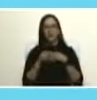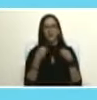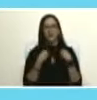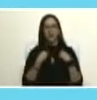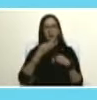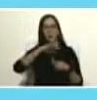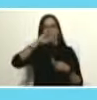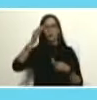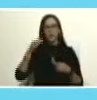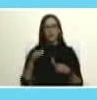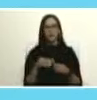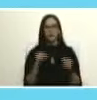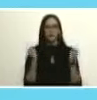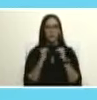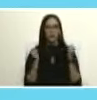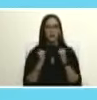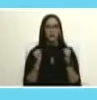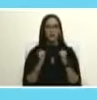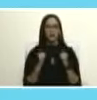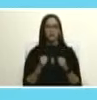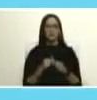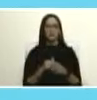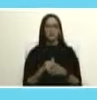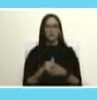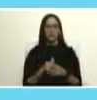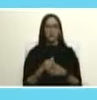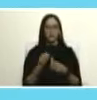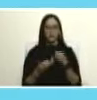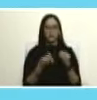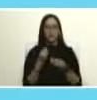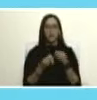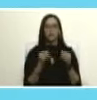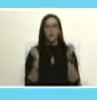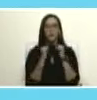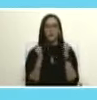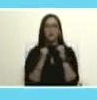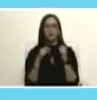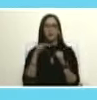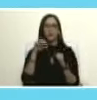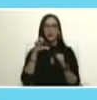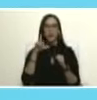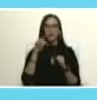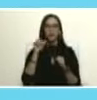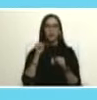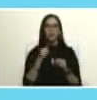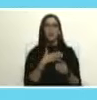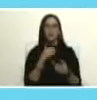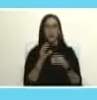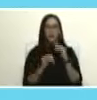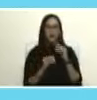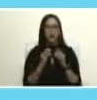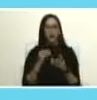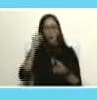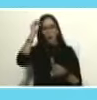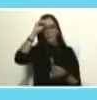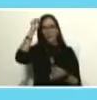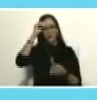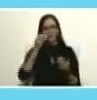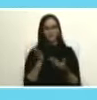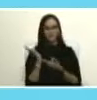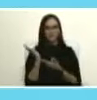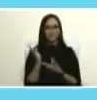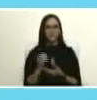montañas de Mérida. Se hizo merideño. Nelson Ruiz, quisiera que me diera un comentario. Nelson,